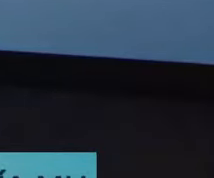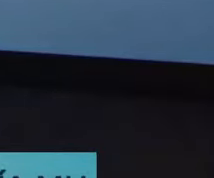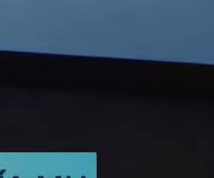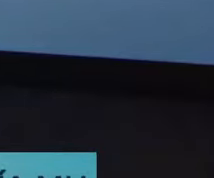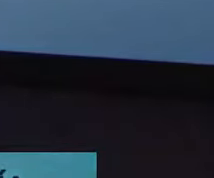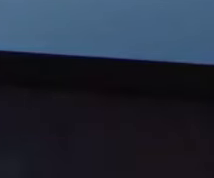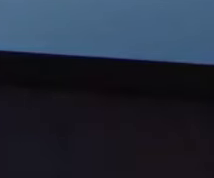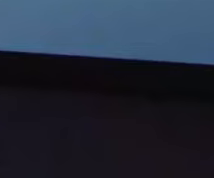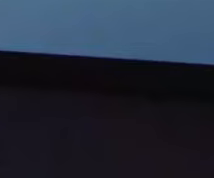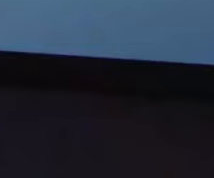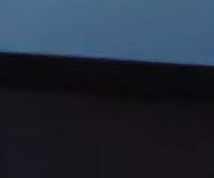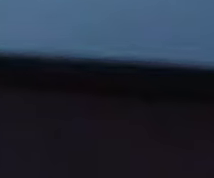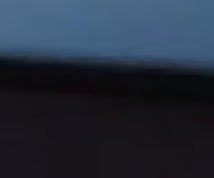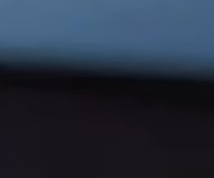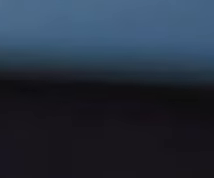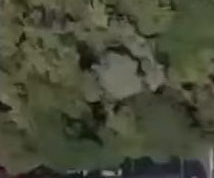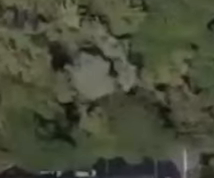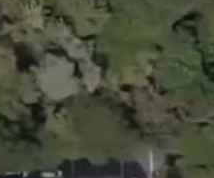de junio. Aquí los detalles.